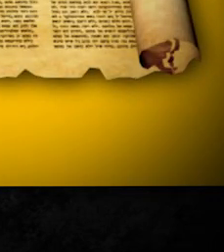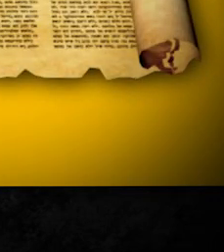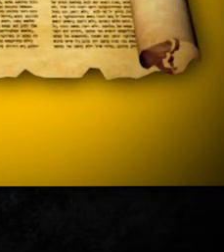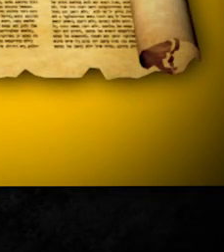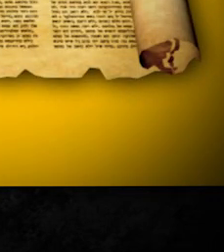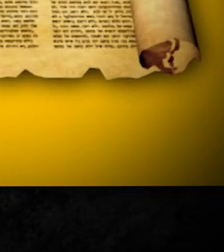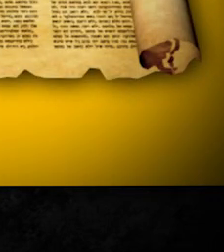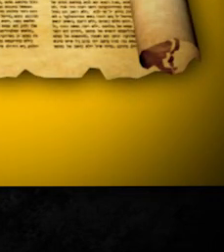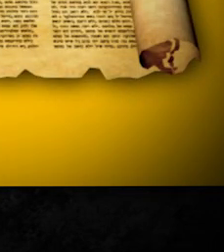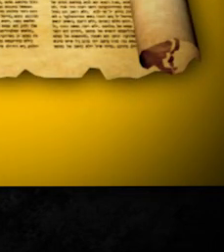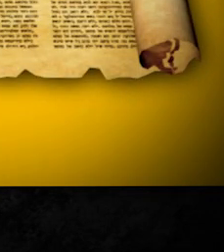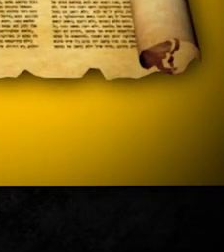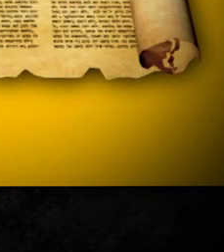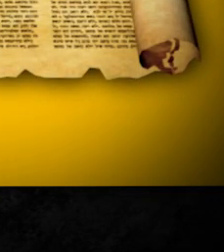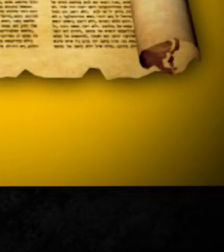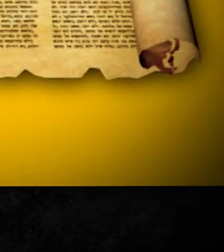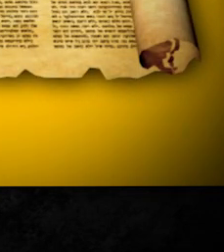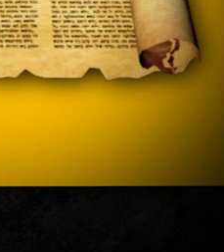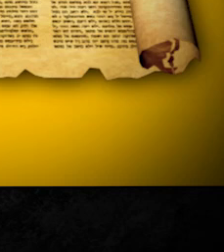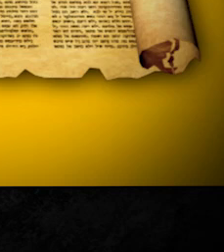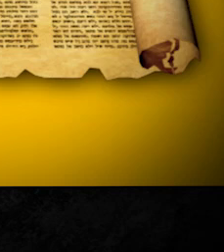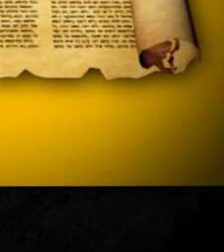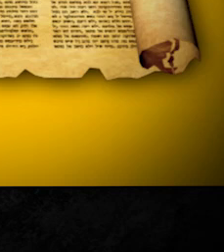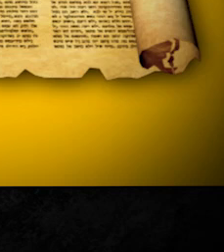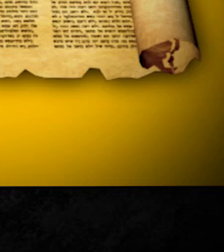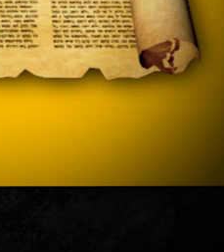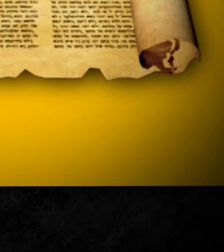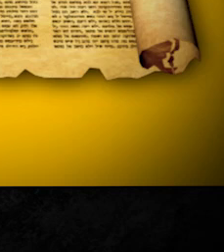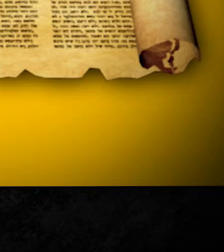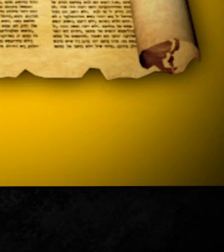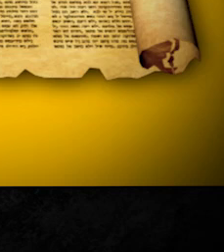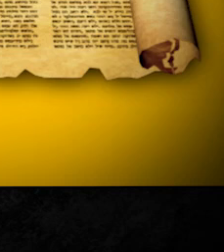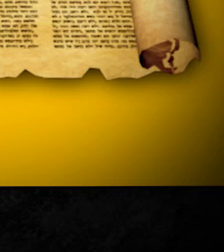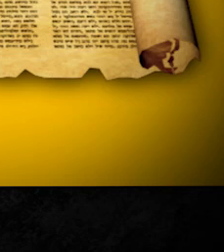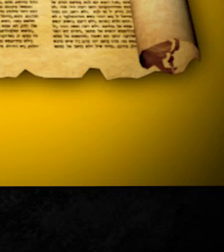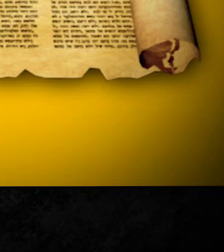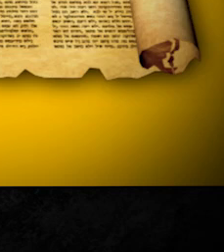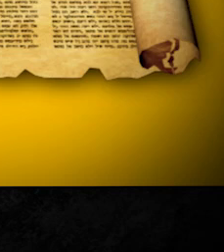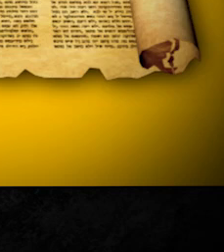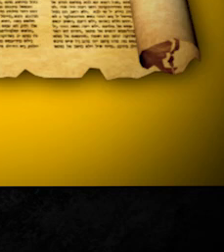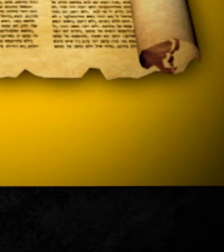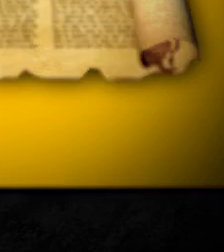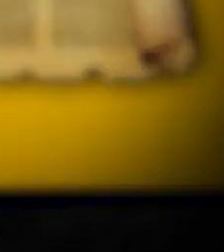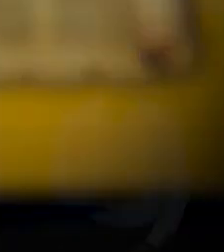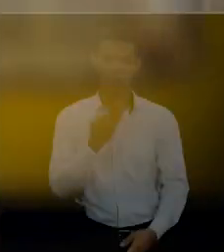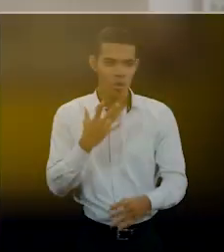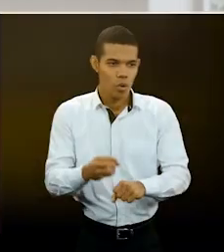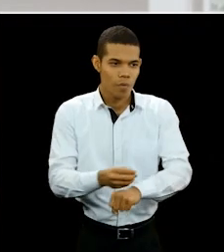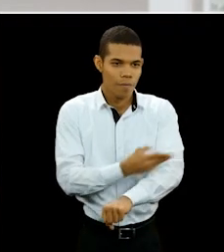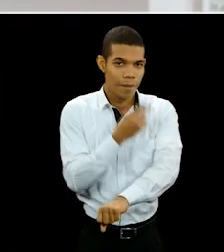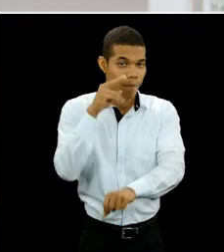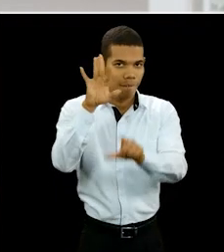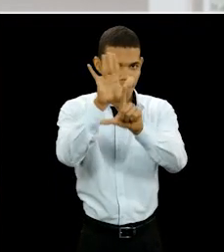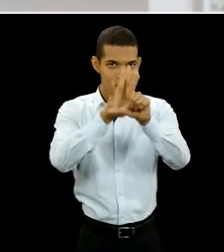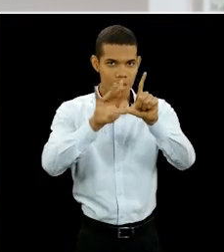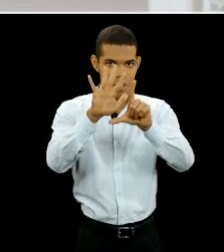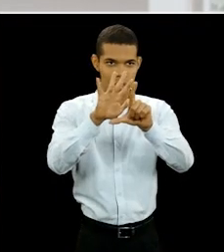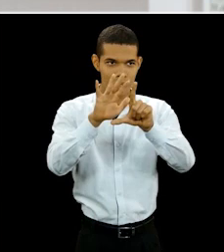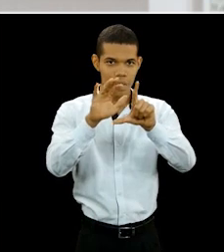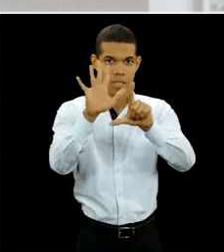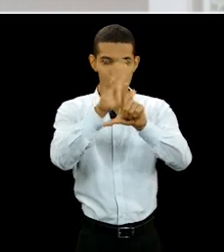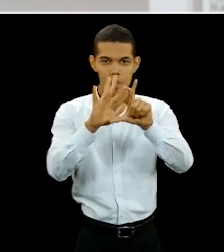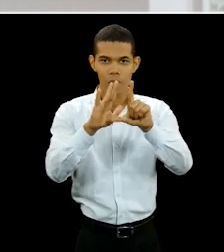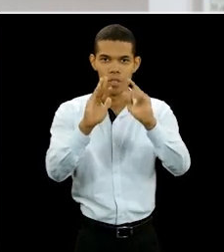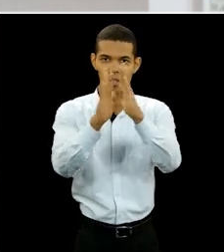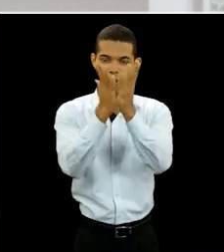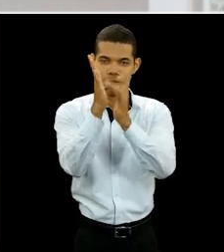escrituras porque a vosotros os parece que en ellas tenéis la vida eterna nos alegra tenerles Este es